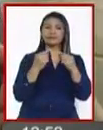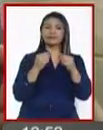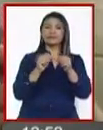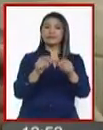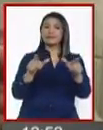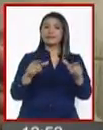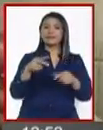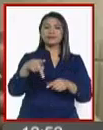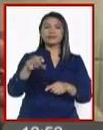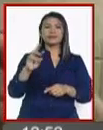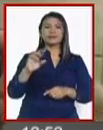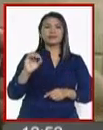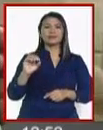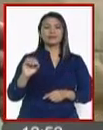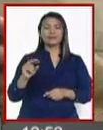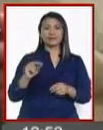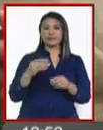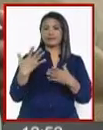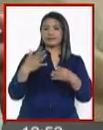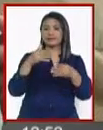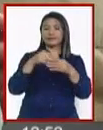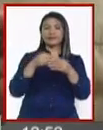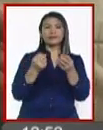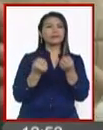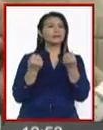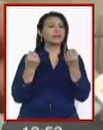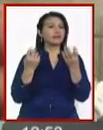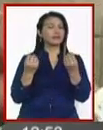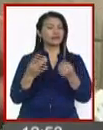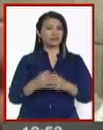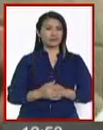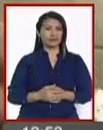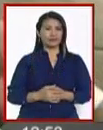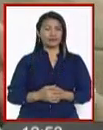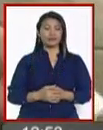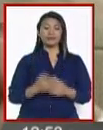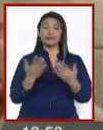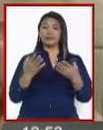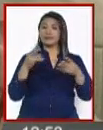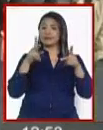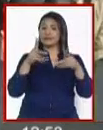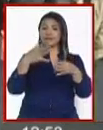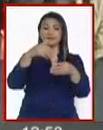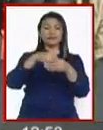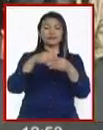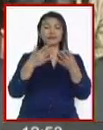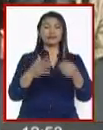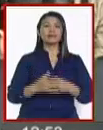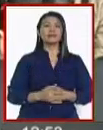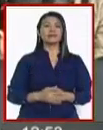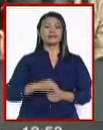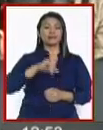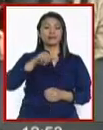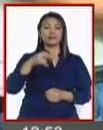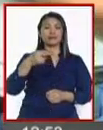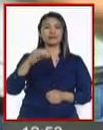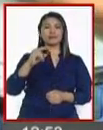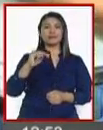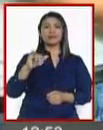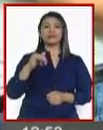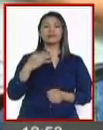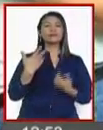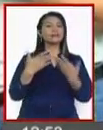como sede de Porongo han votado en demasía, han votado gente que no tenía nada que ver. El Frente de Johnny Caballero en las